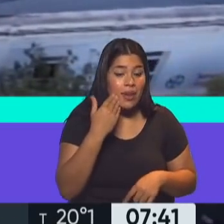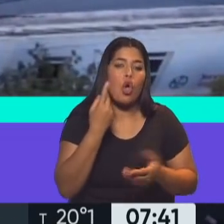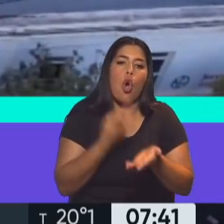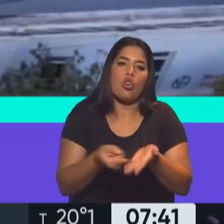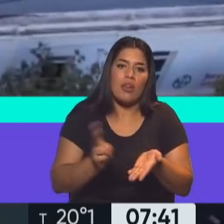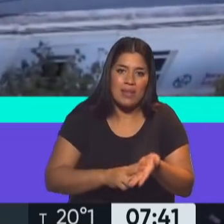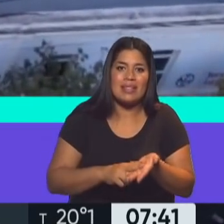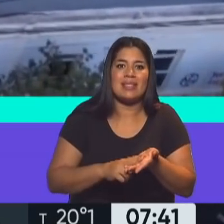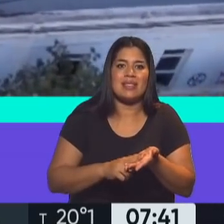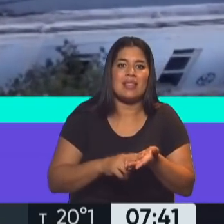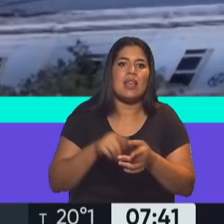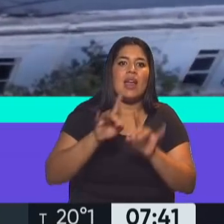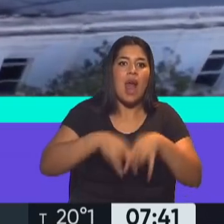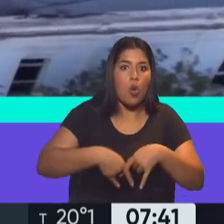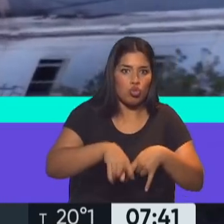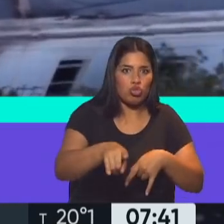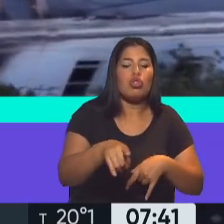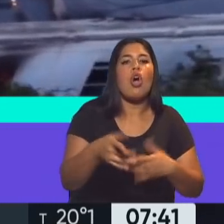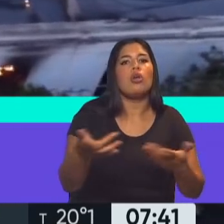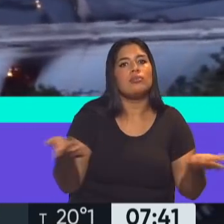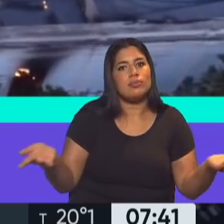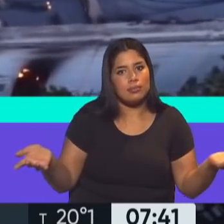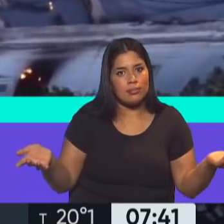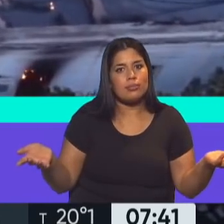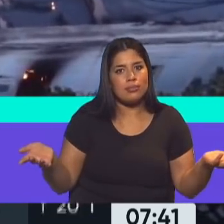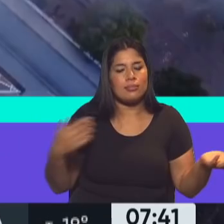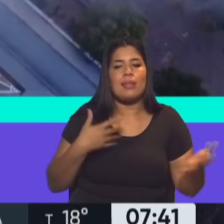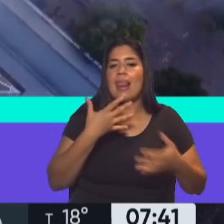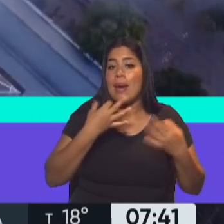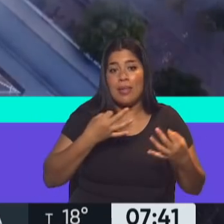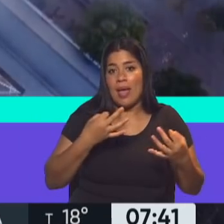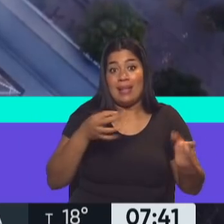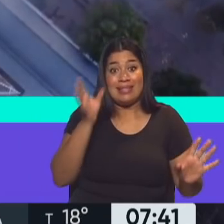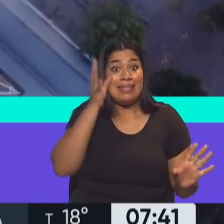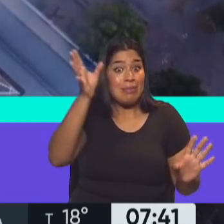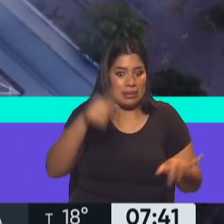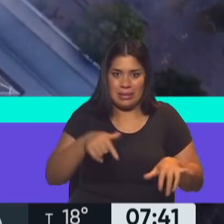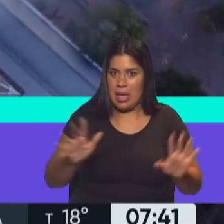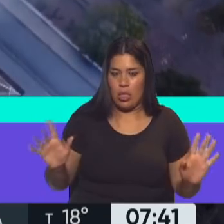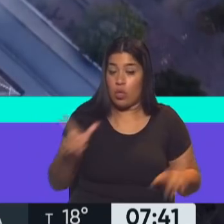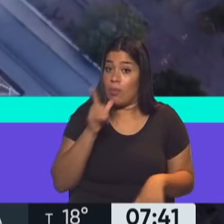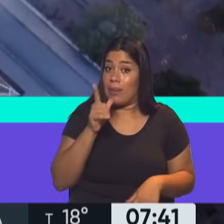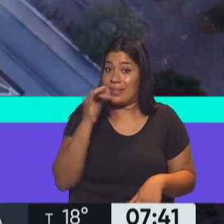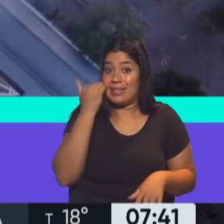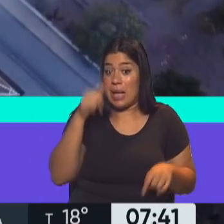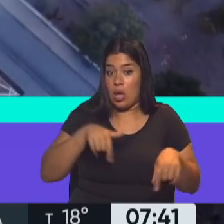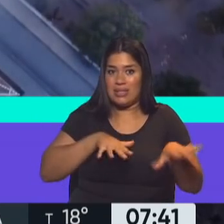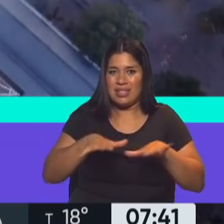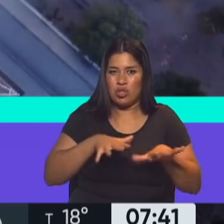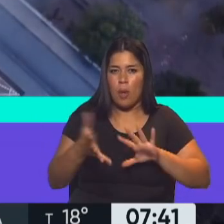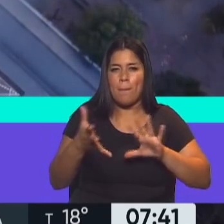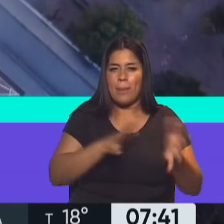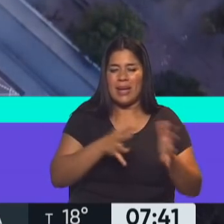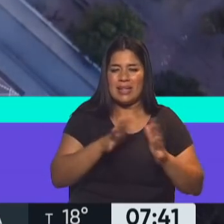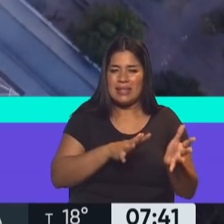vez. Es decir, esto ya se tapó de las manos y me parece que acá estamos ante una situación parecida a la